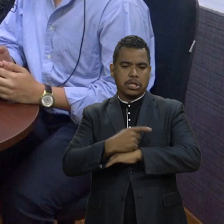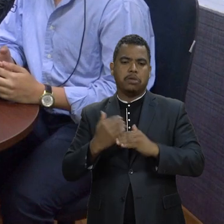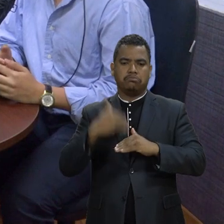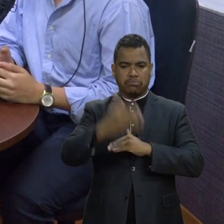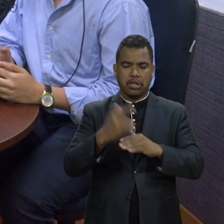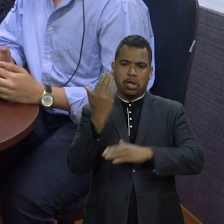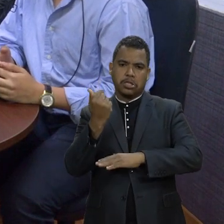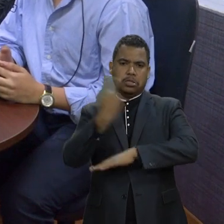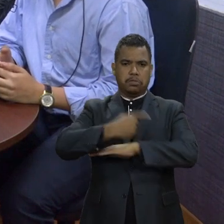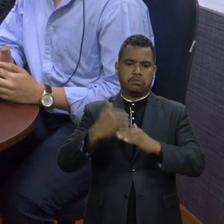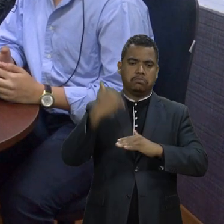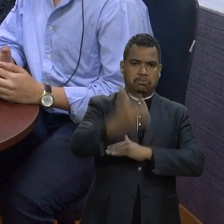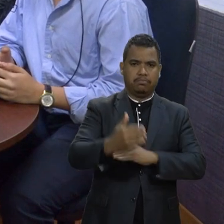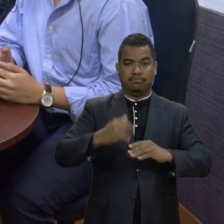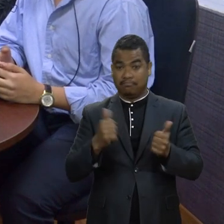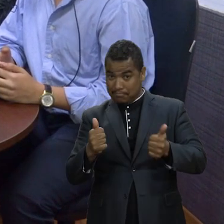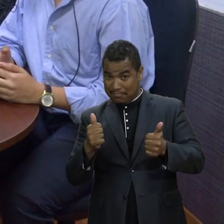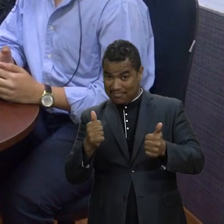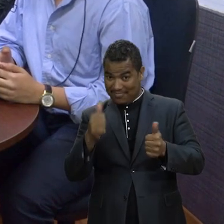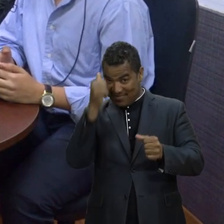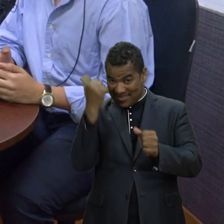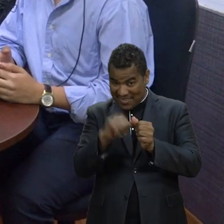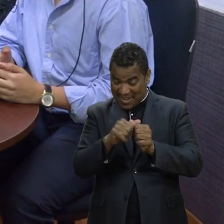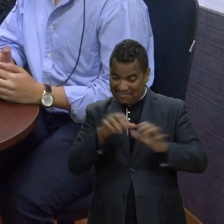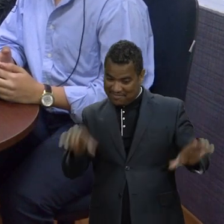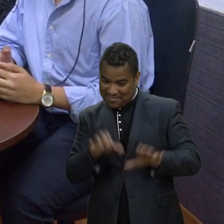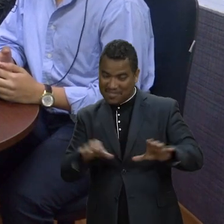días. Así que no se lo pierdan y sigamos haciendo camino